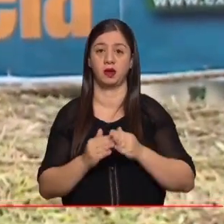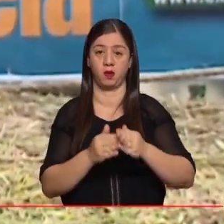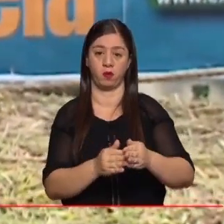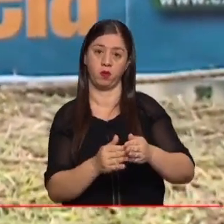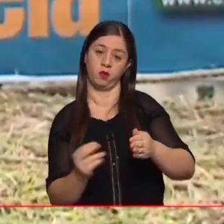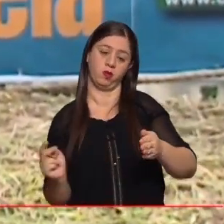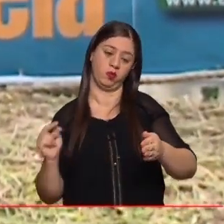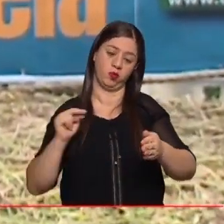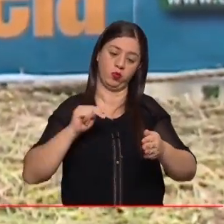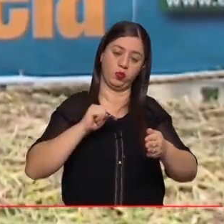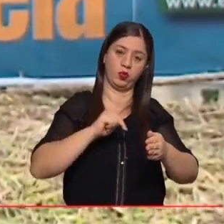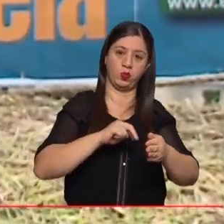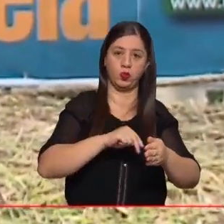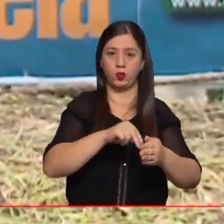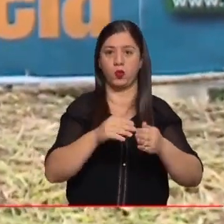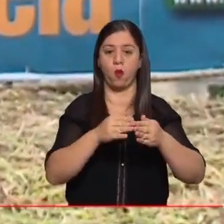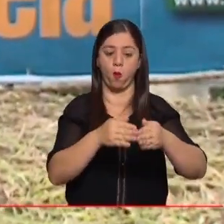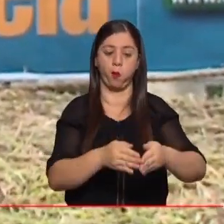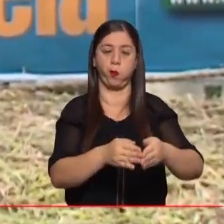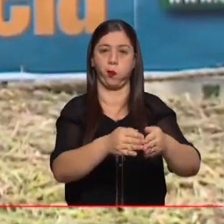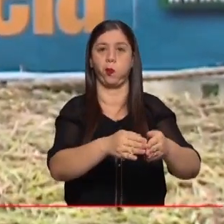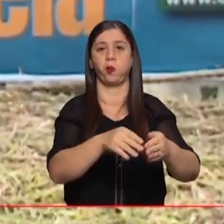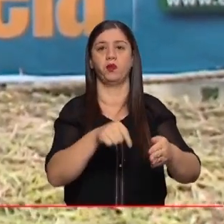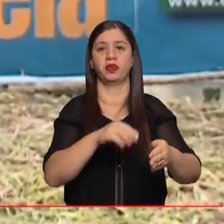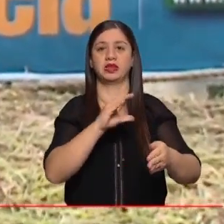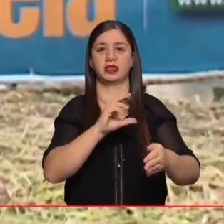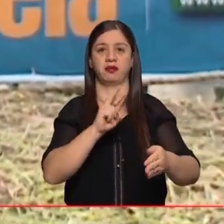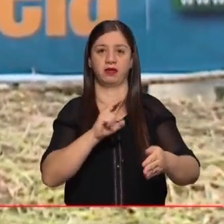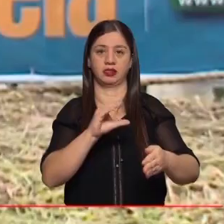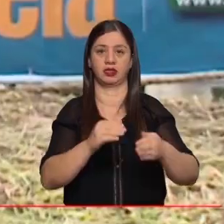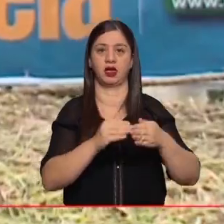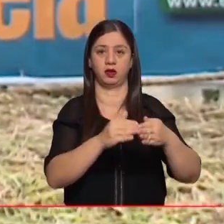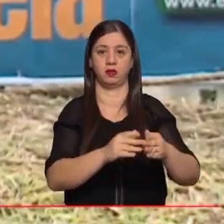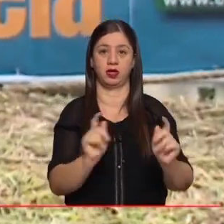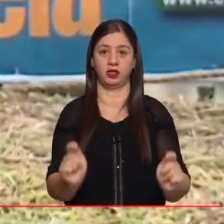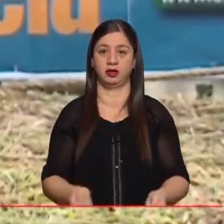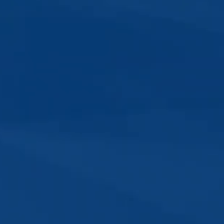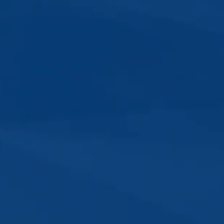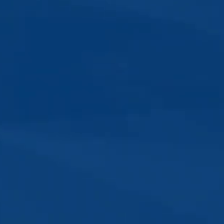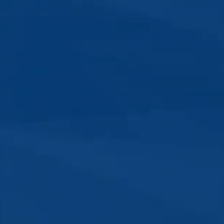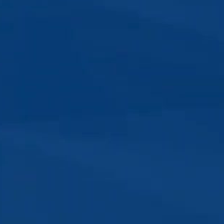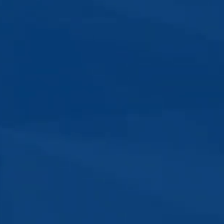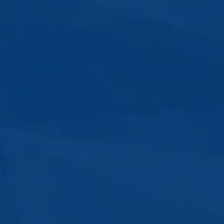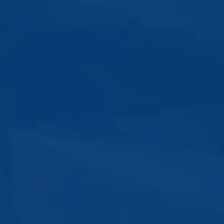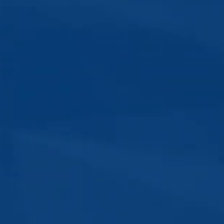de inmediato en este buque escuela de la CBC. Todos a salvar el río Cauca.